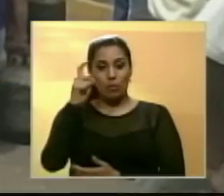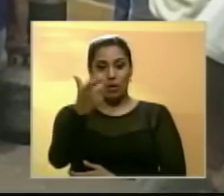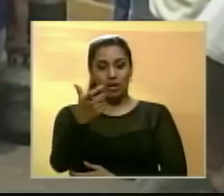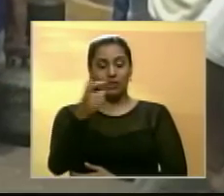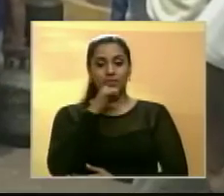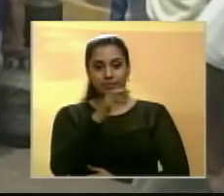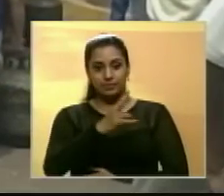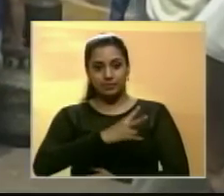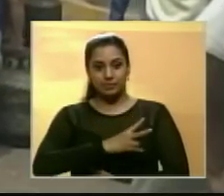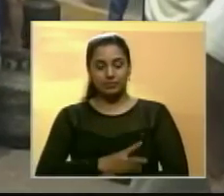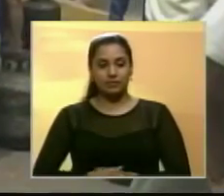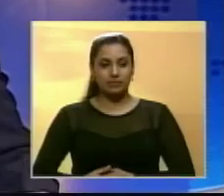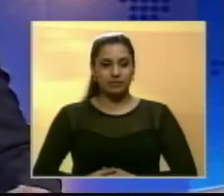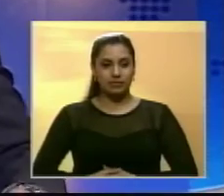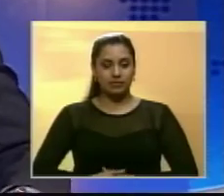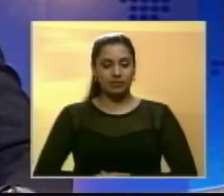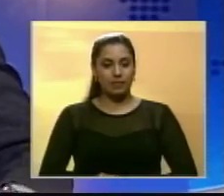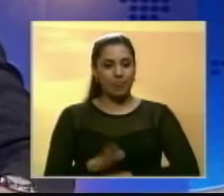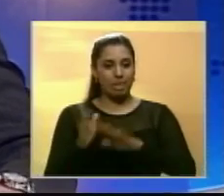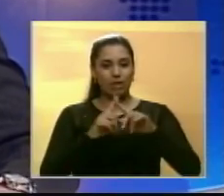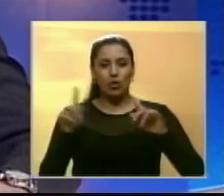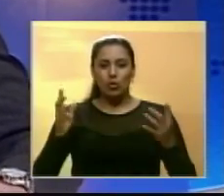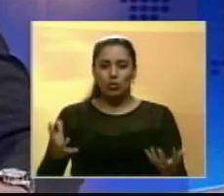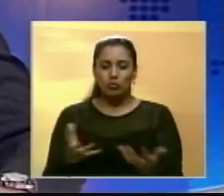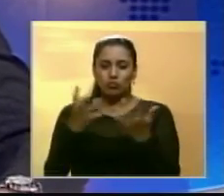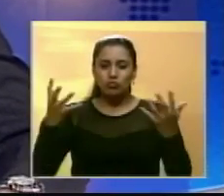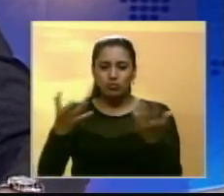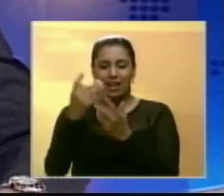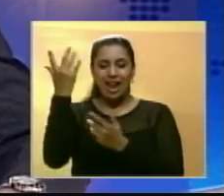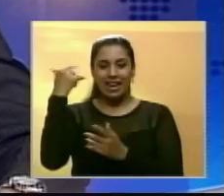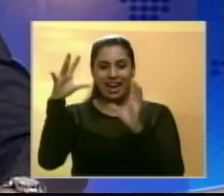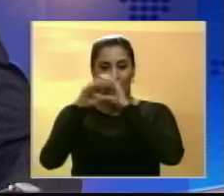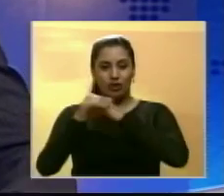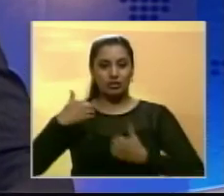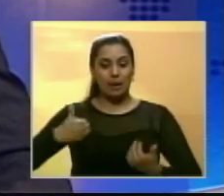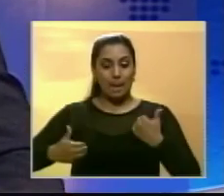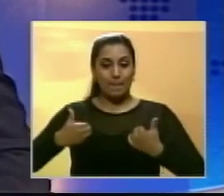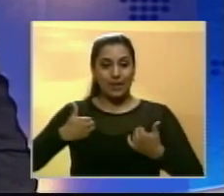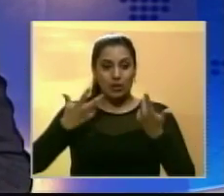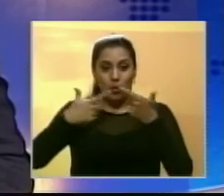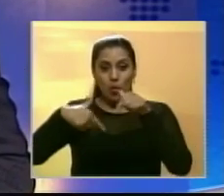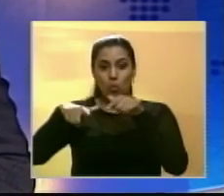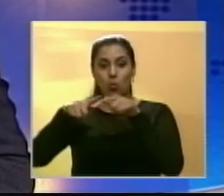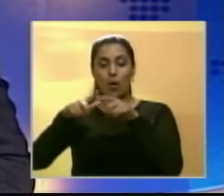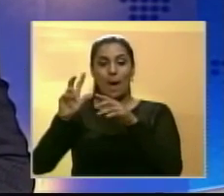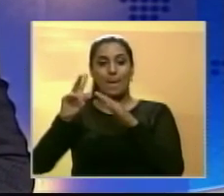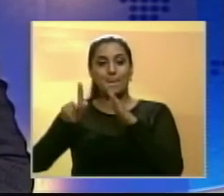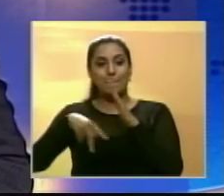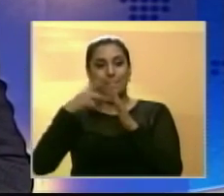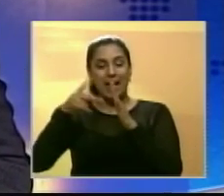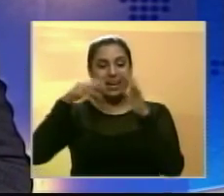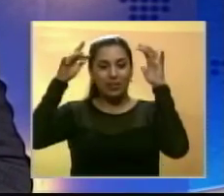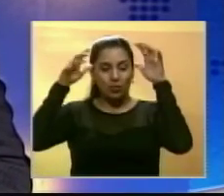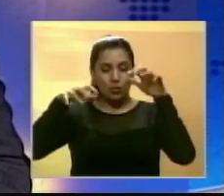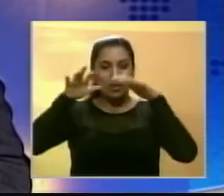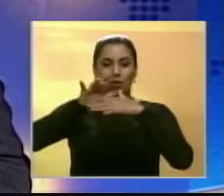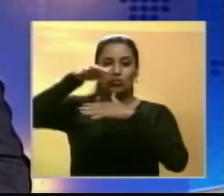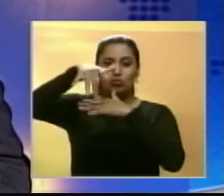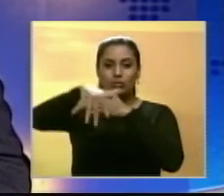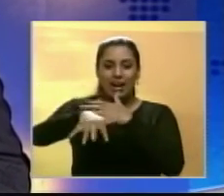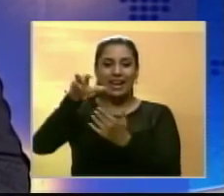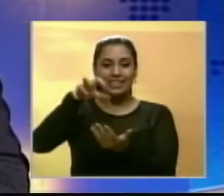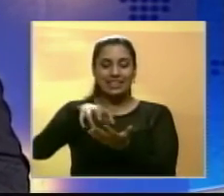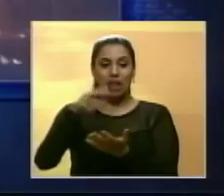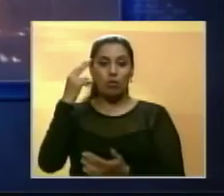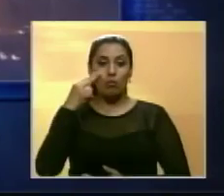Hernández, Noticiero Venevisión. Un incendio se registró la noche de este miércoles en las instalaciones del Parque La Llovizna en Puerto Ordaz, estado